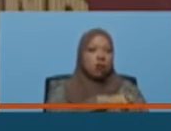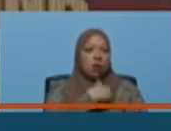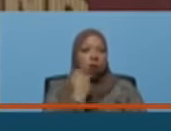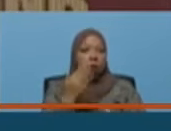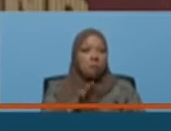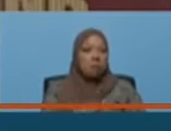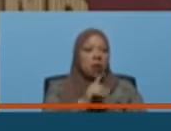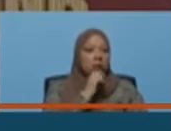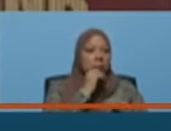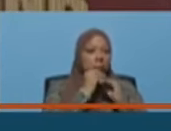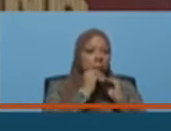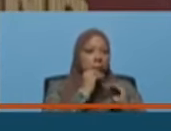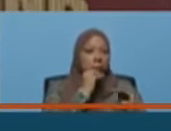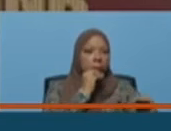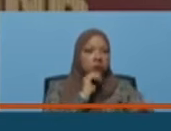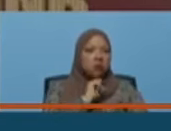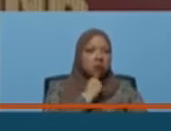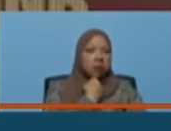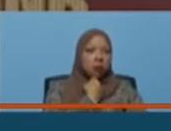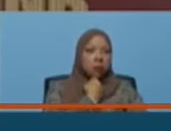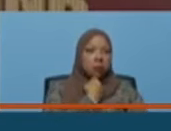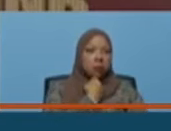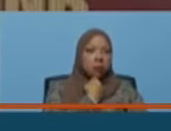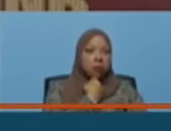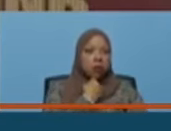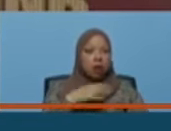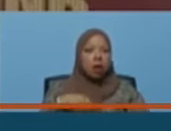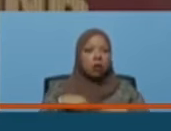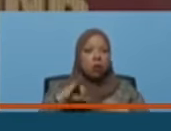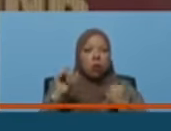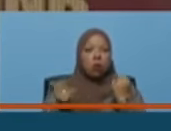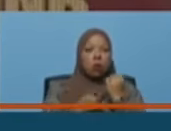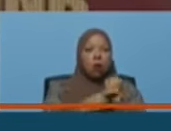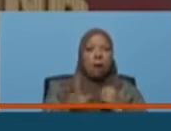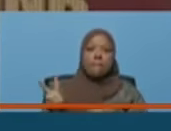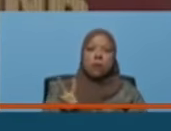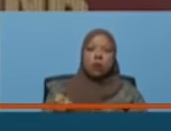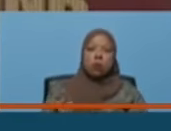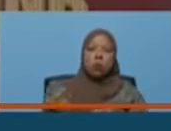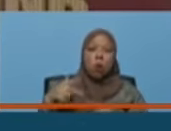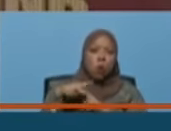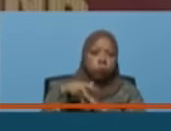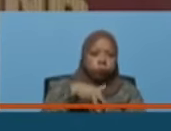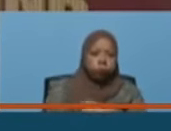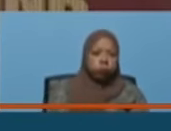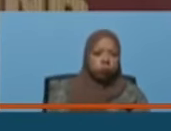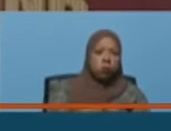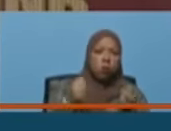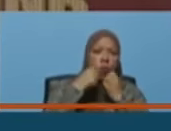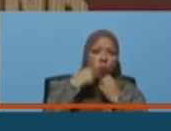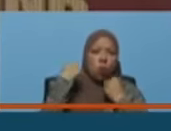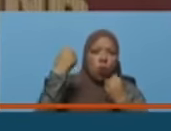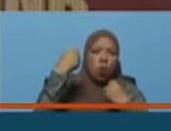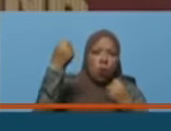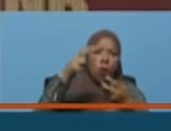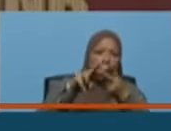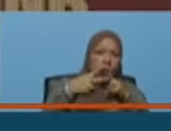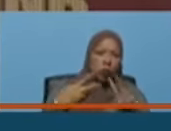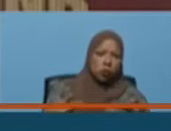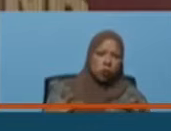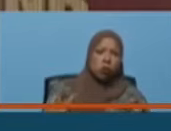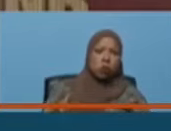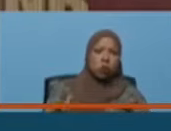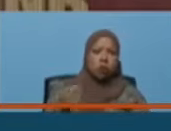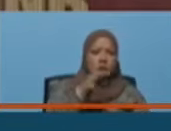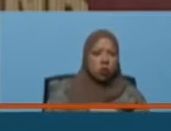de manera avergonzante y se hace loco Entonces ahora dice que Venezuela y represión a manifestaciones pacíficas dice el